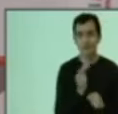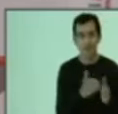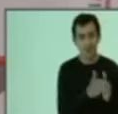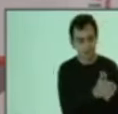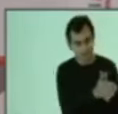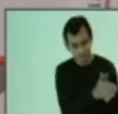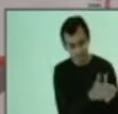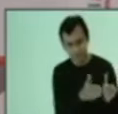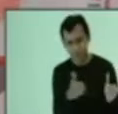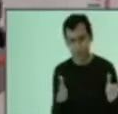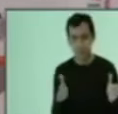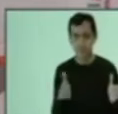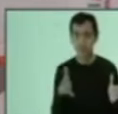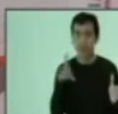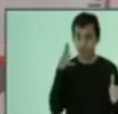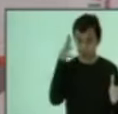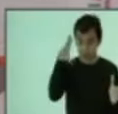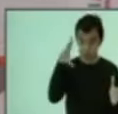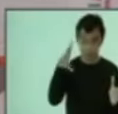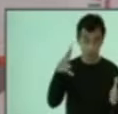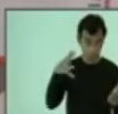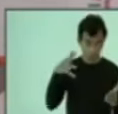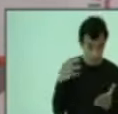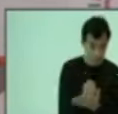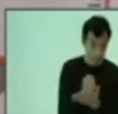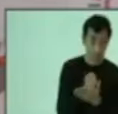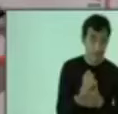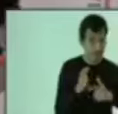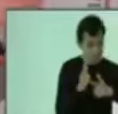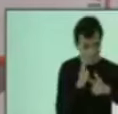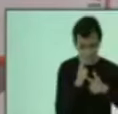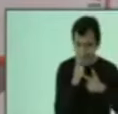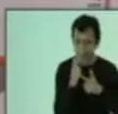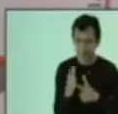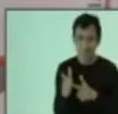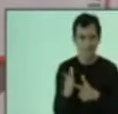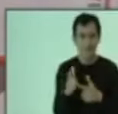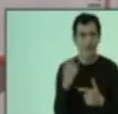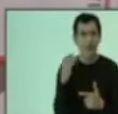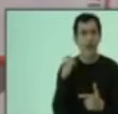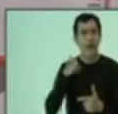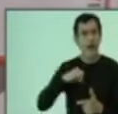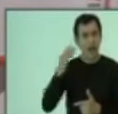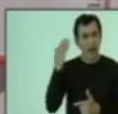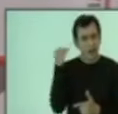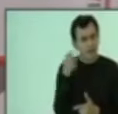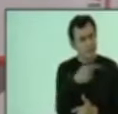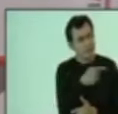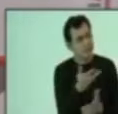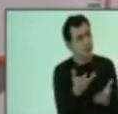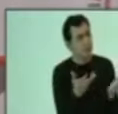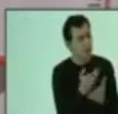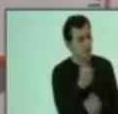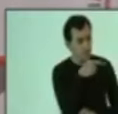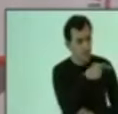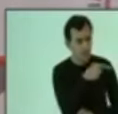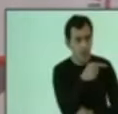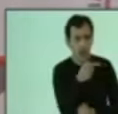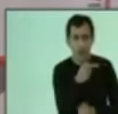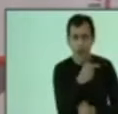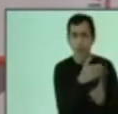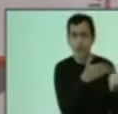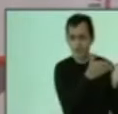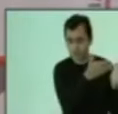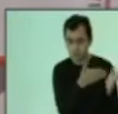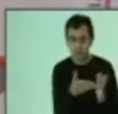las administraciones que siguen le den continuidad a lo que hicieron los alcaldes anteriores para que el crecimiento venga